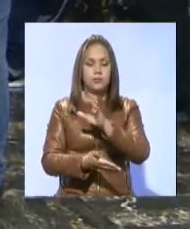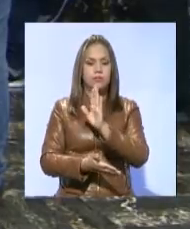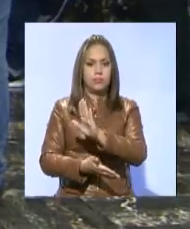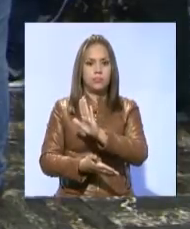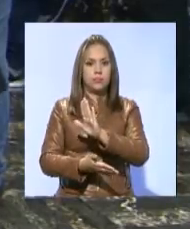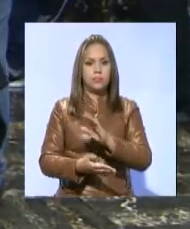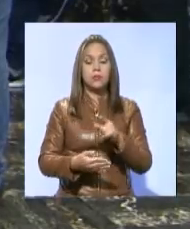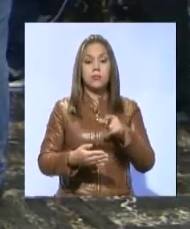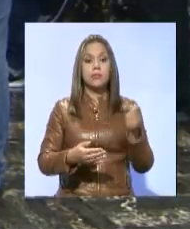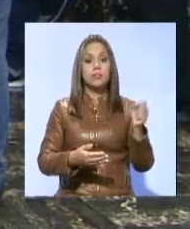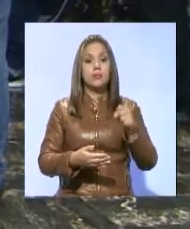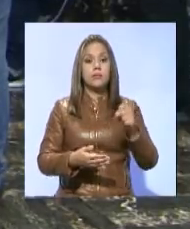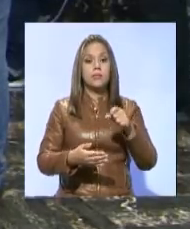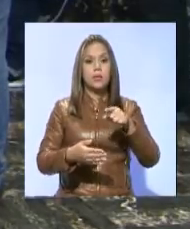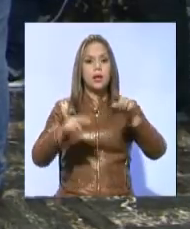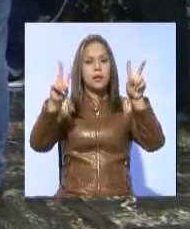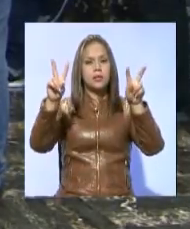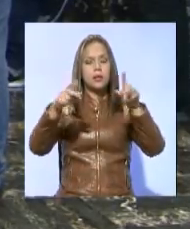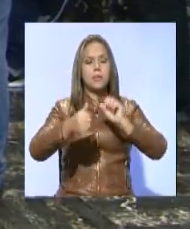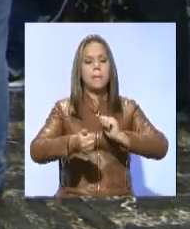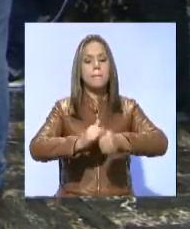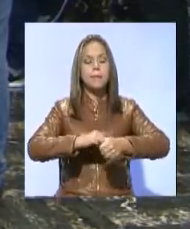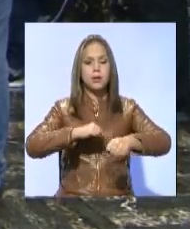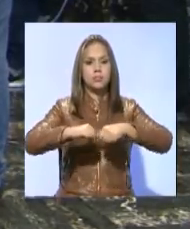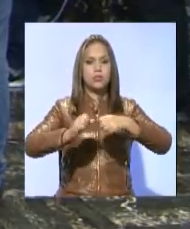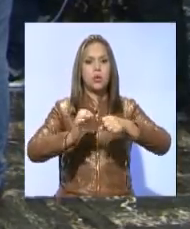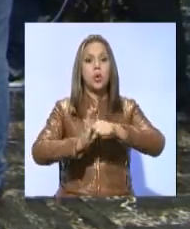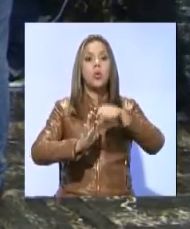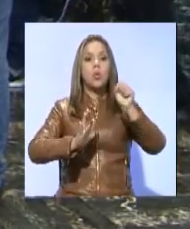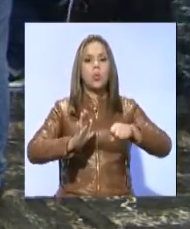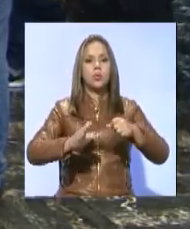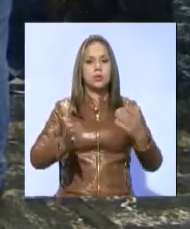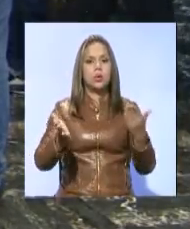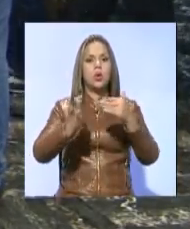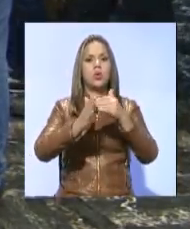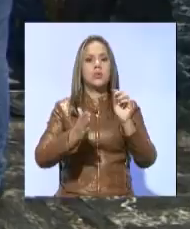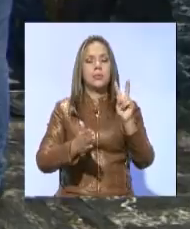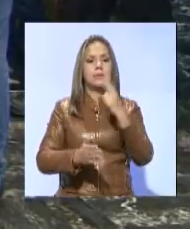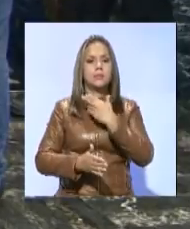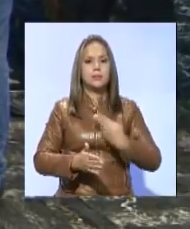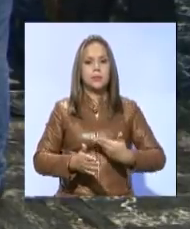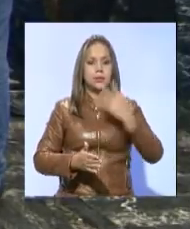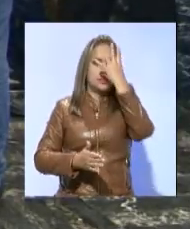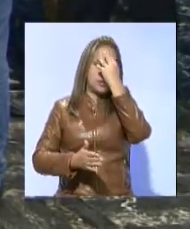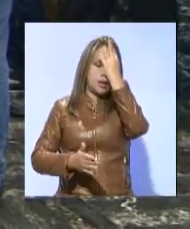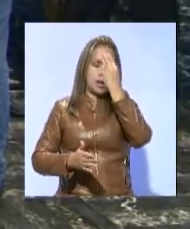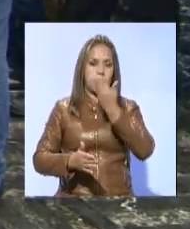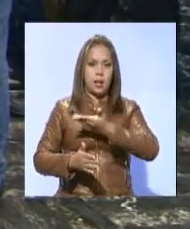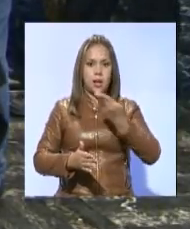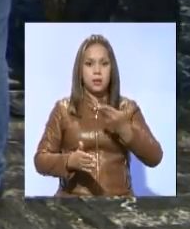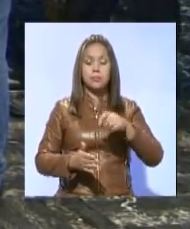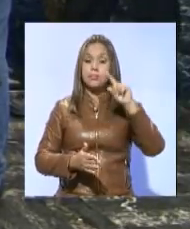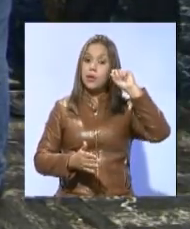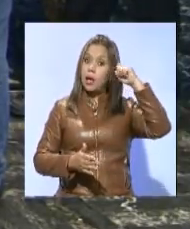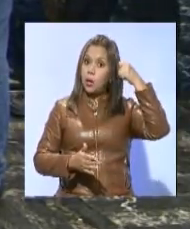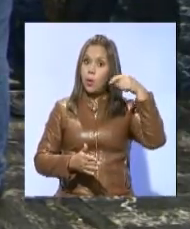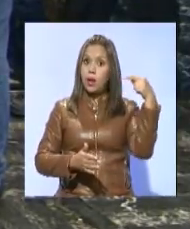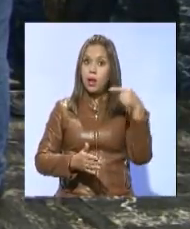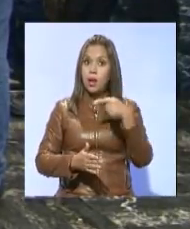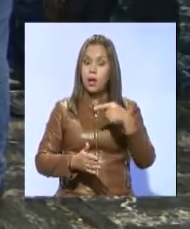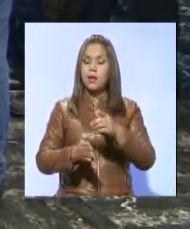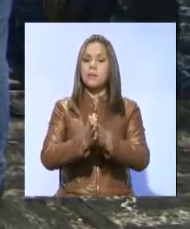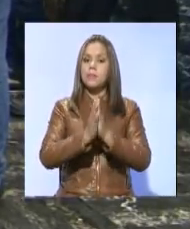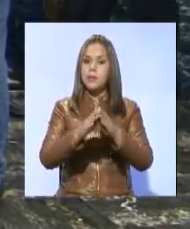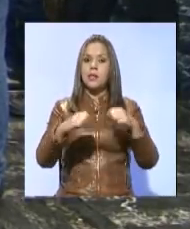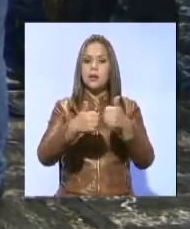organismo. Esto con respecto a dar paso al juicio político contra el vicepresidente de la República, Jorge Glass. Recordemos que este pedido lo hizo el asambleísta